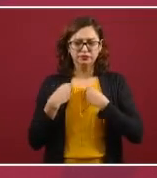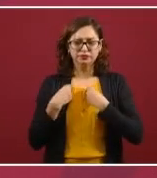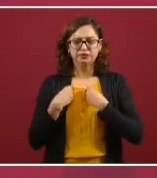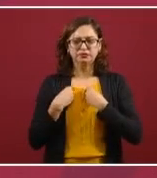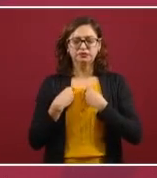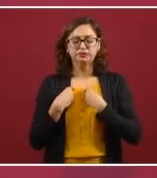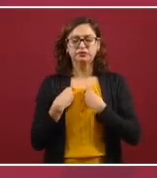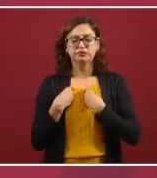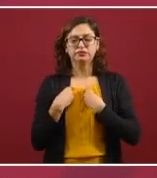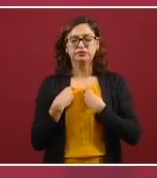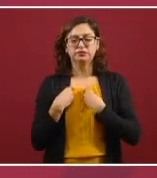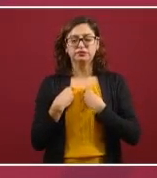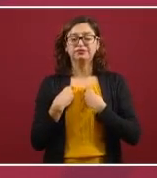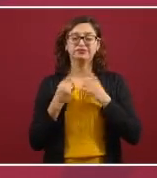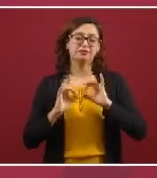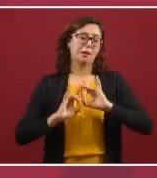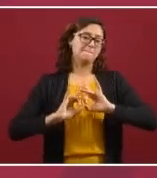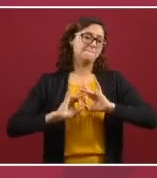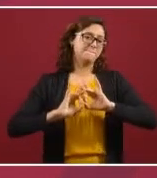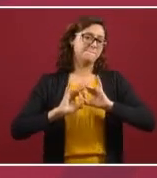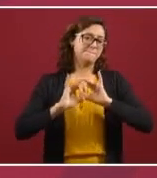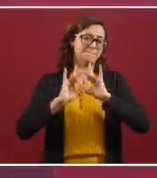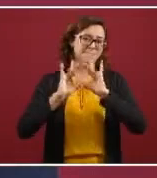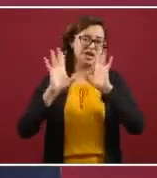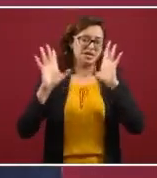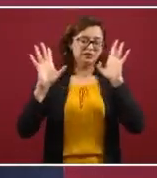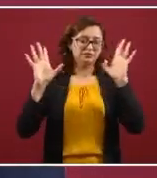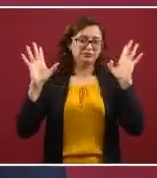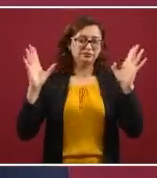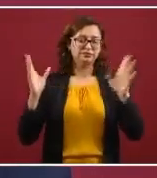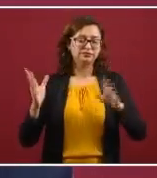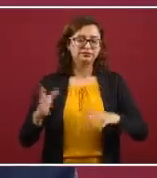que había pasado lo